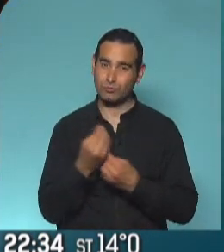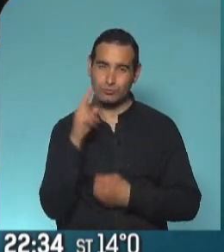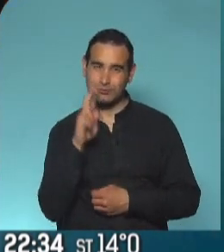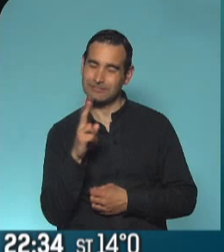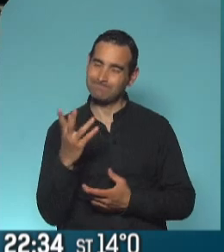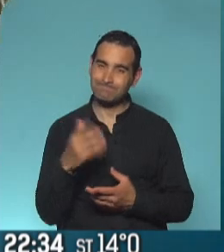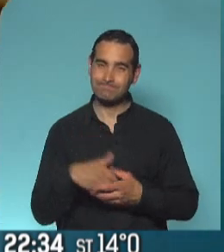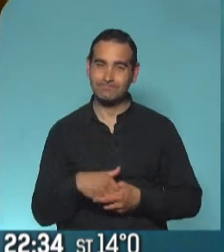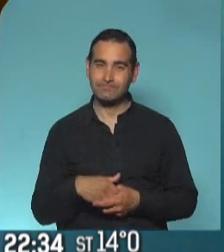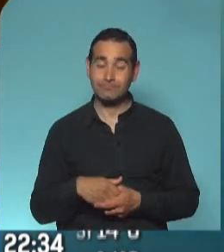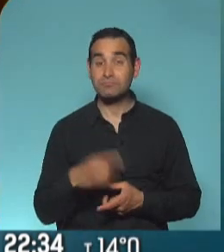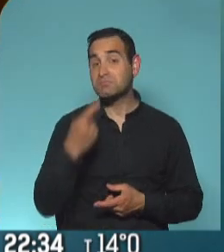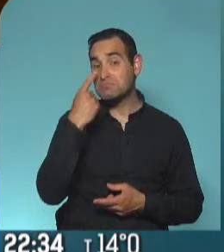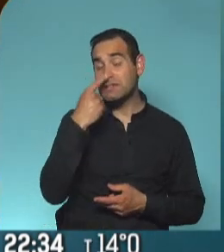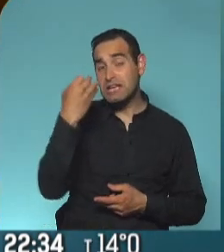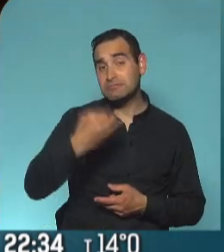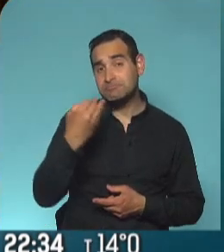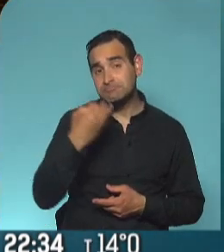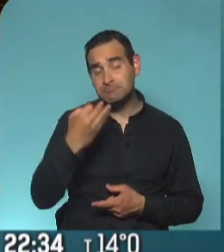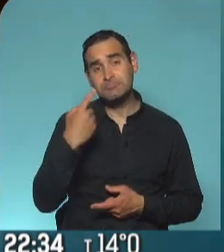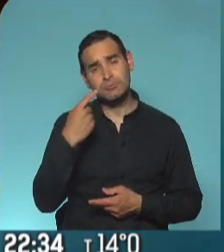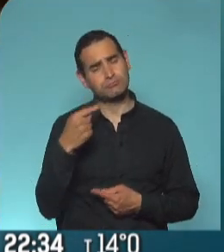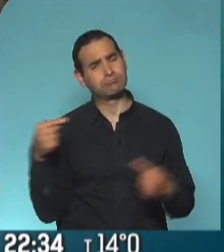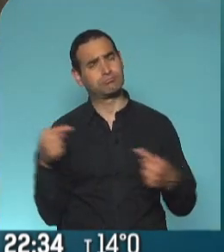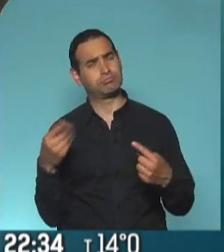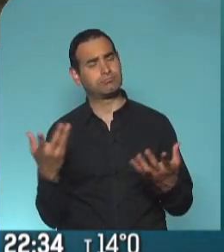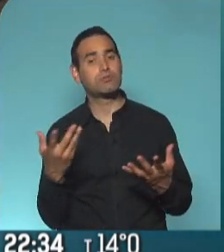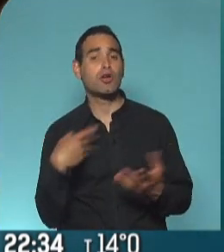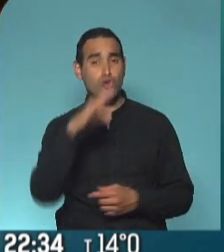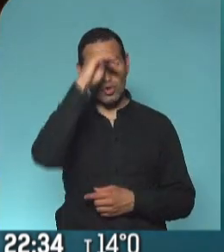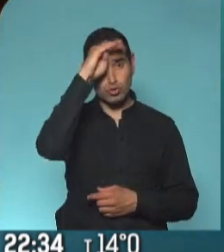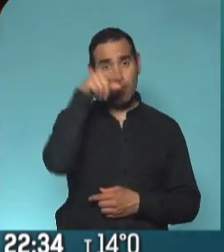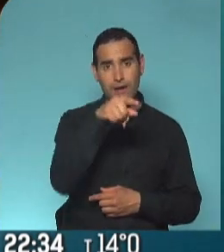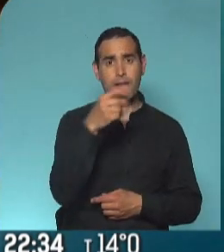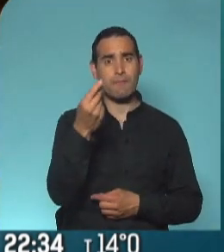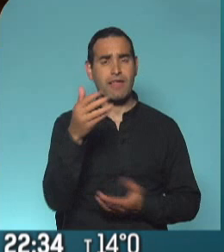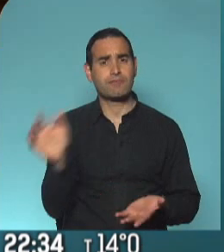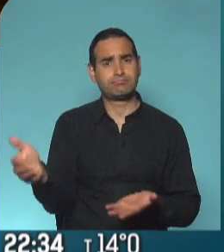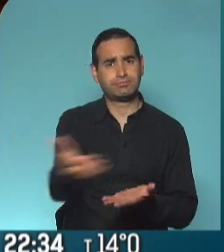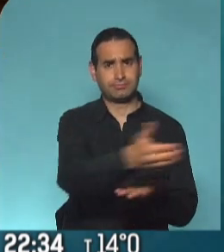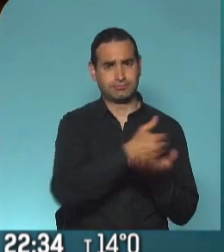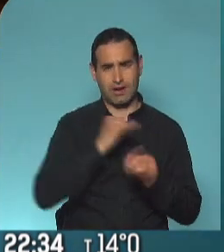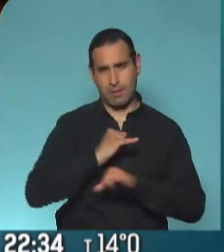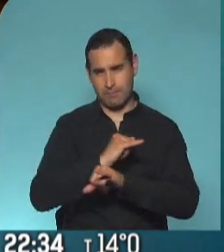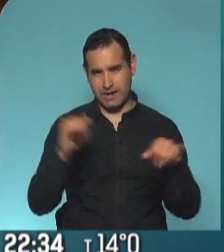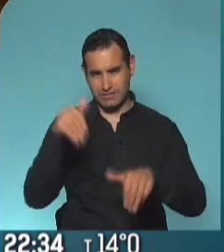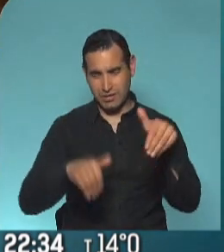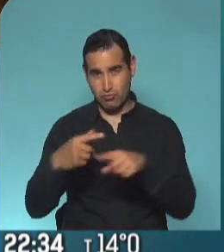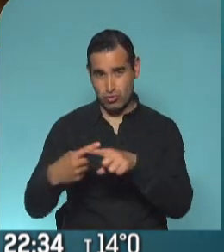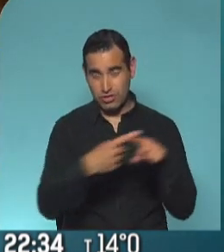El dato interesante y a la vez quizá contradictorio es que Donald Trump está recaudando fondos para la campaña y los